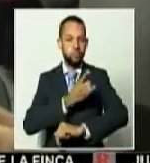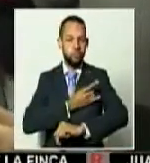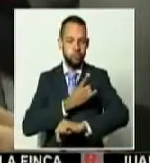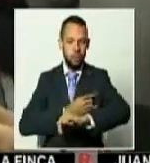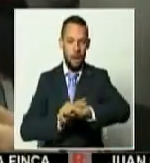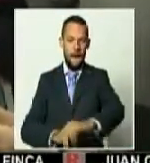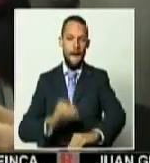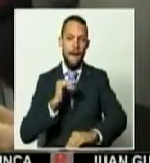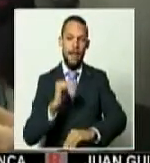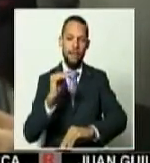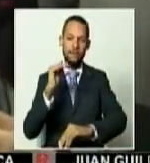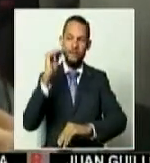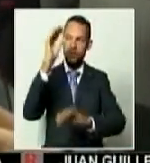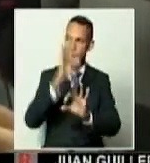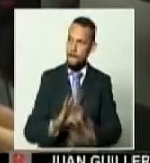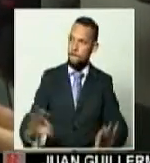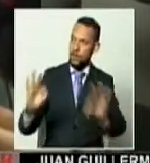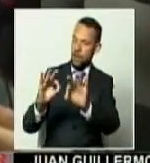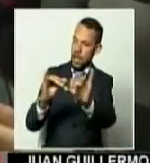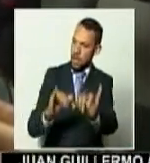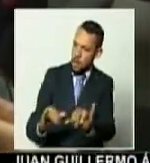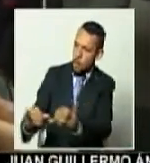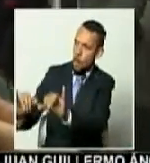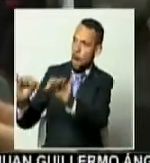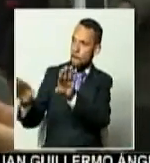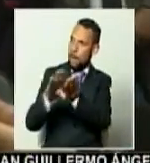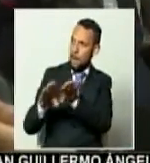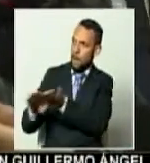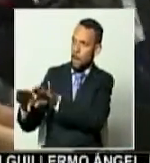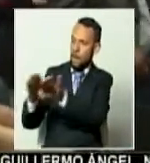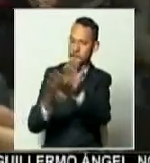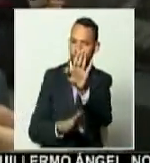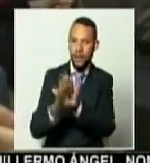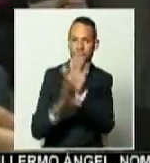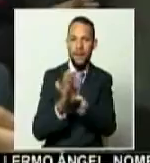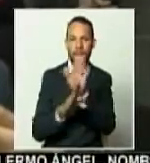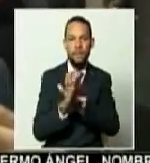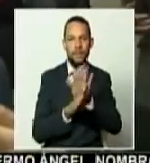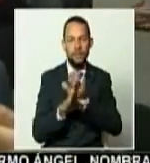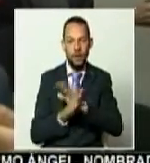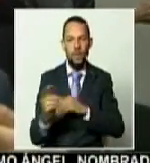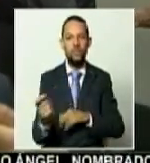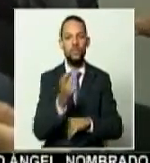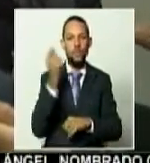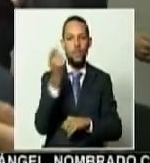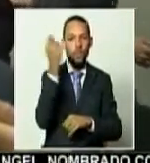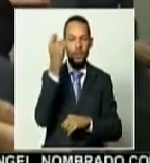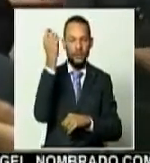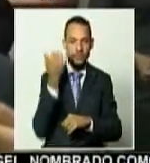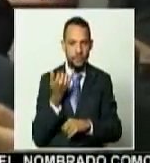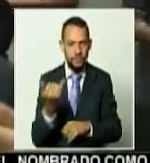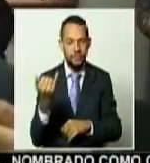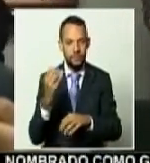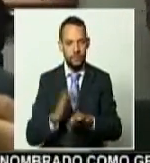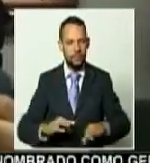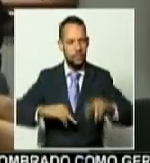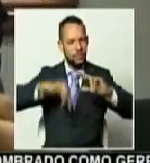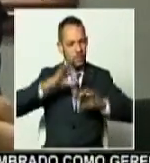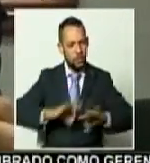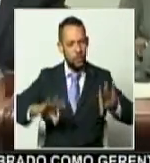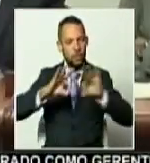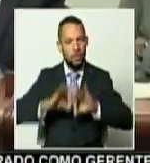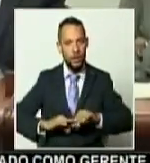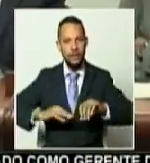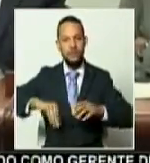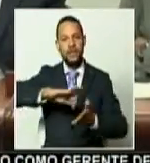una gran noticia para la equidad del departamento, para el desarrollo de La Dorada, del oriente de Caldas y para el desarrollo del centro